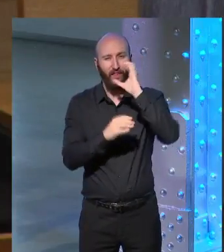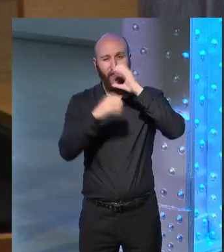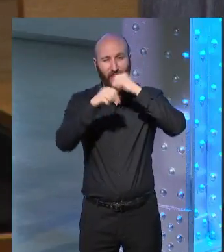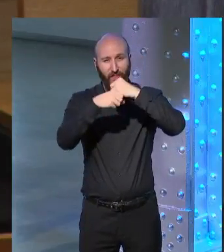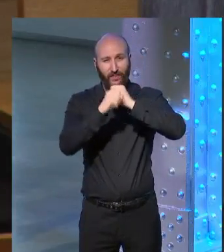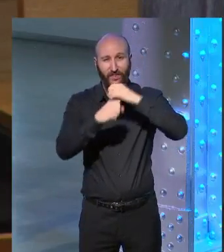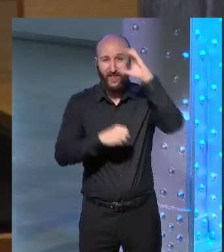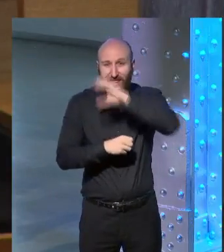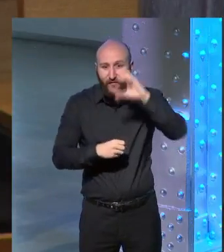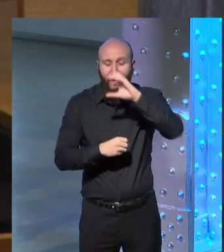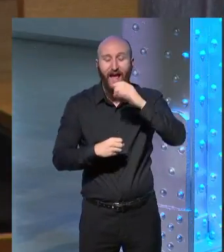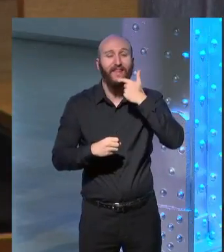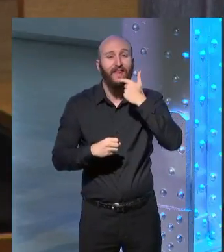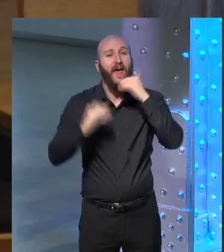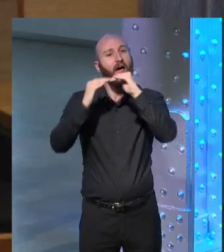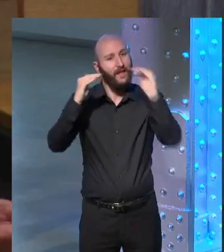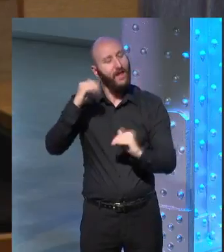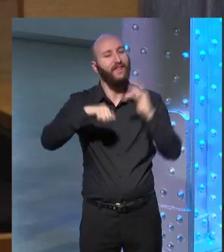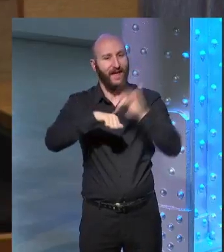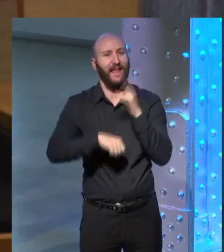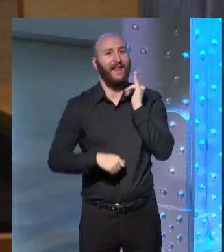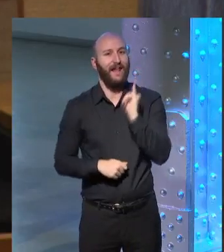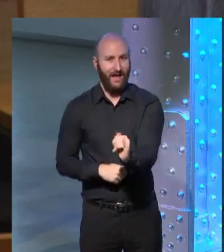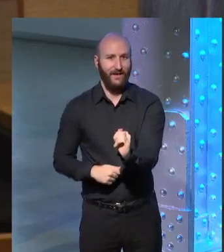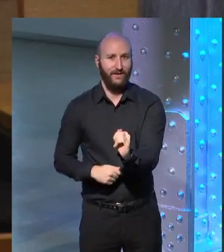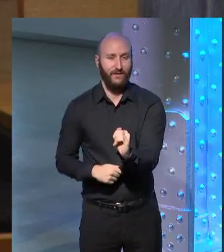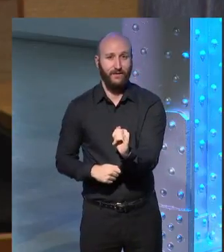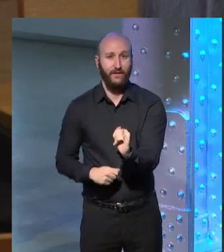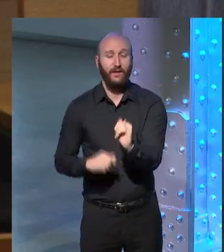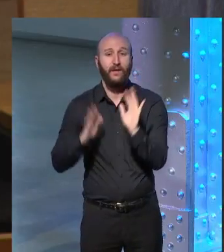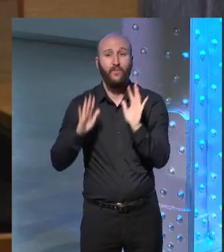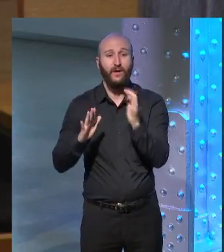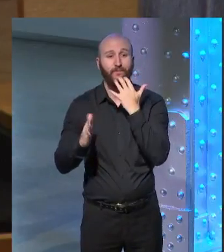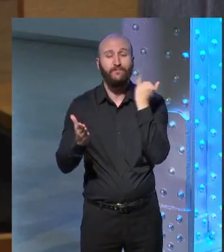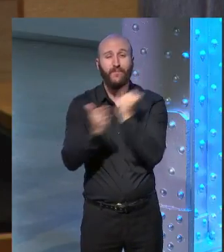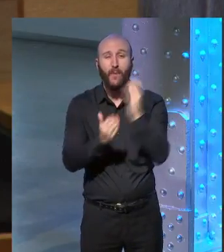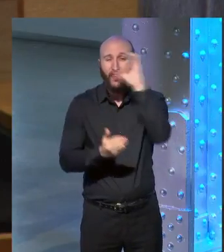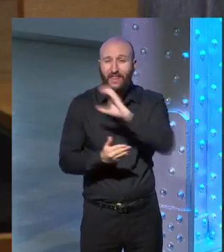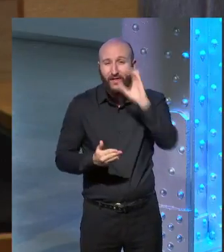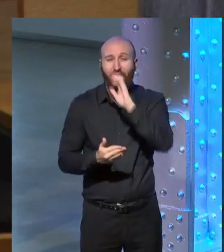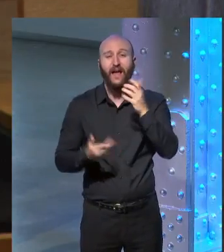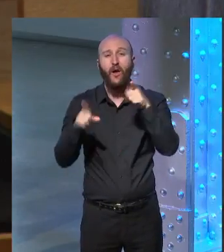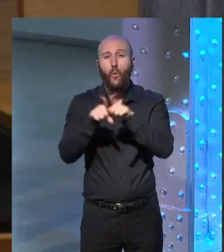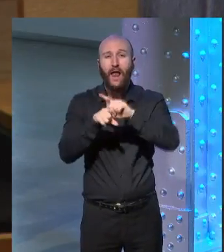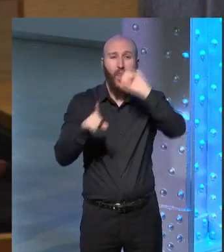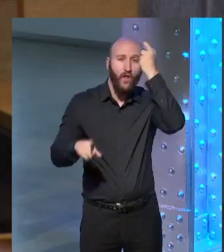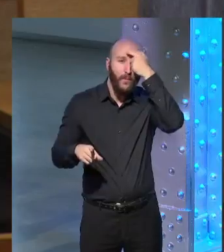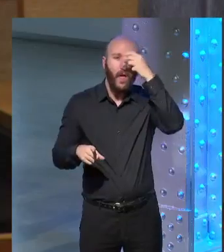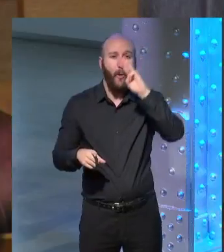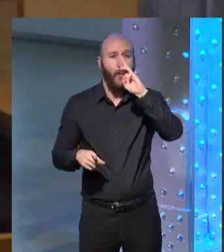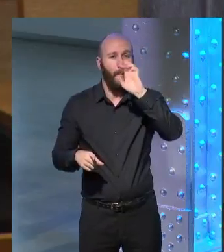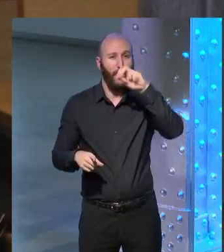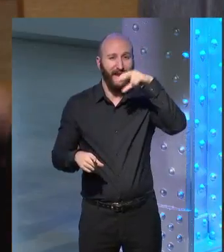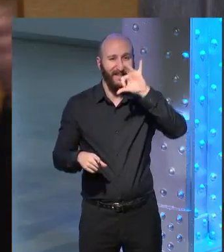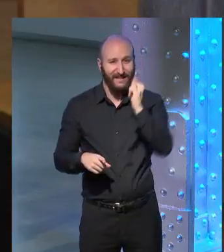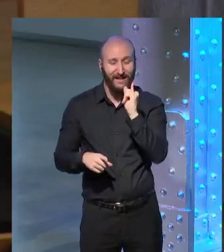que la brecha digital existe. Lo que no es evidencia científica es el concepto de Prensky que dice